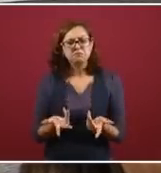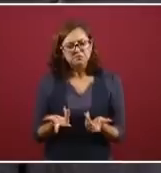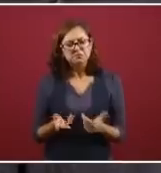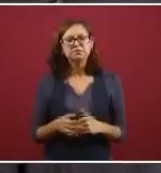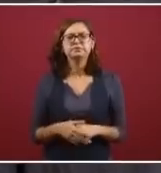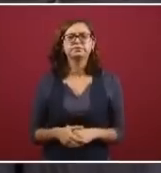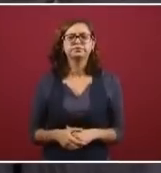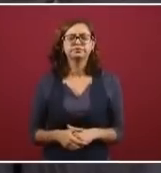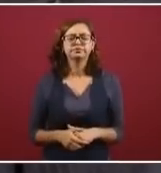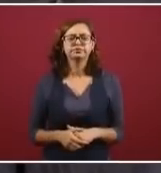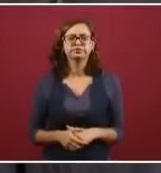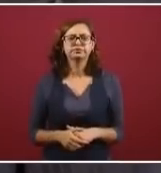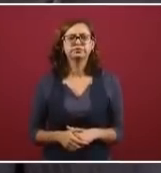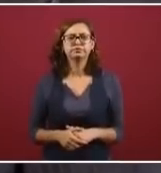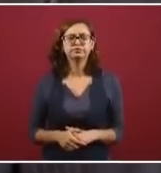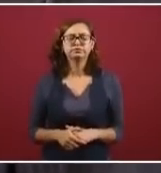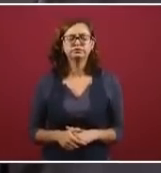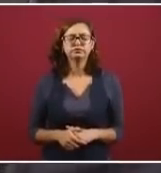ante